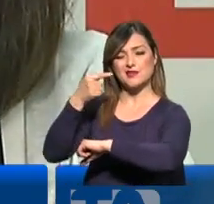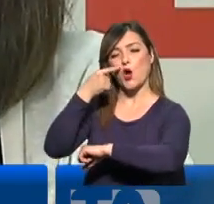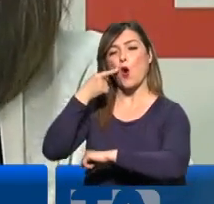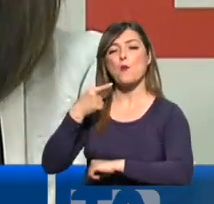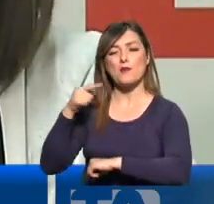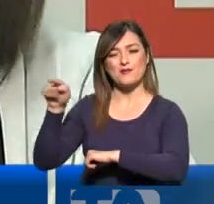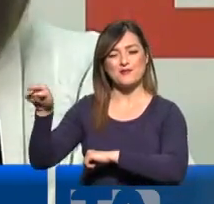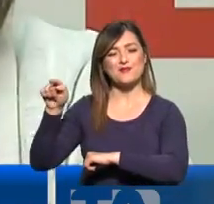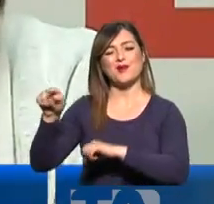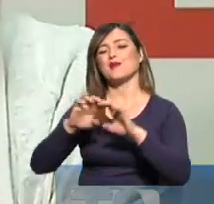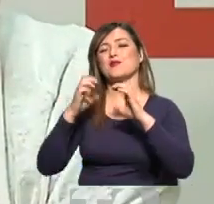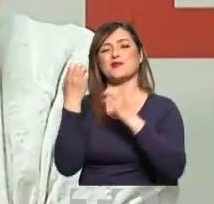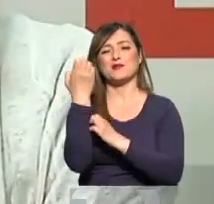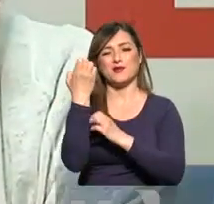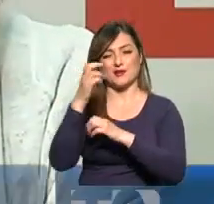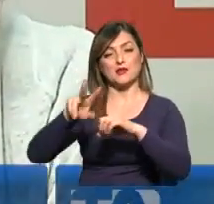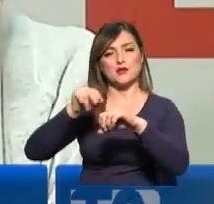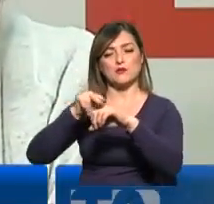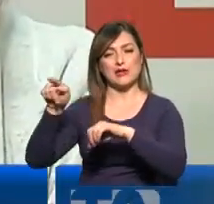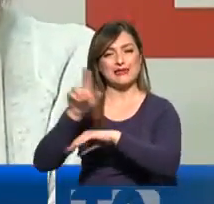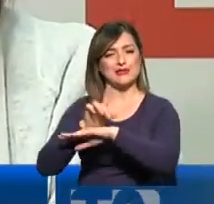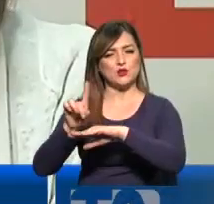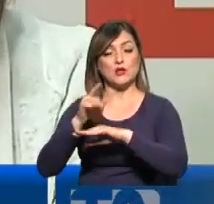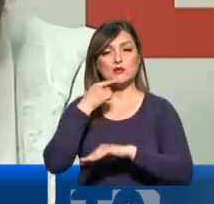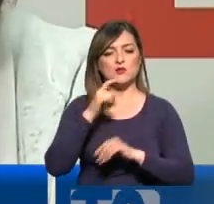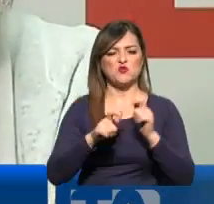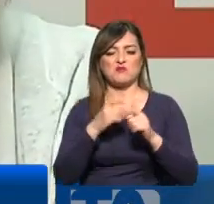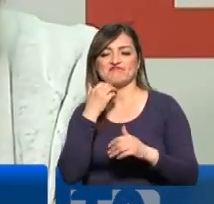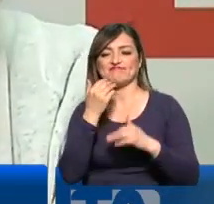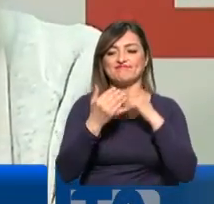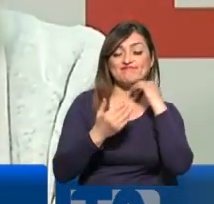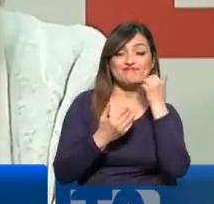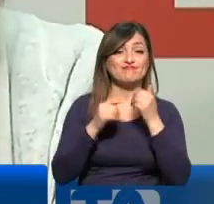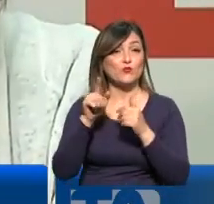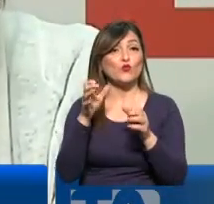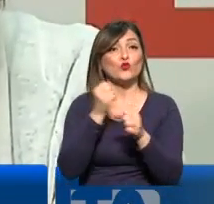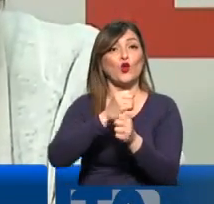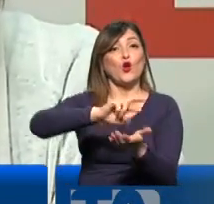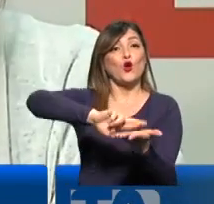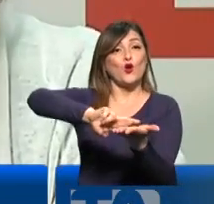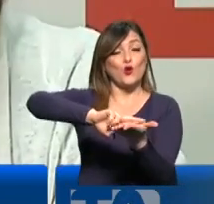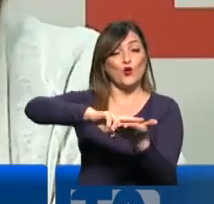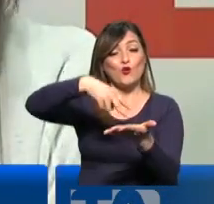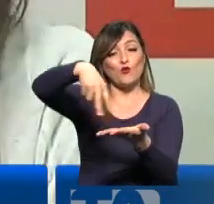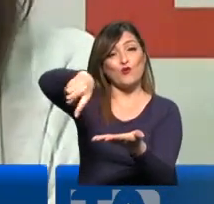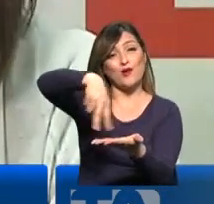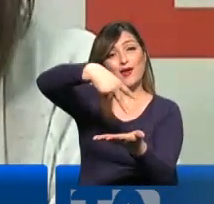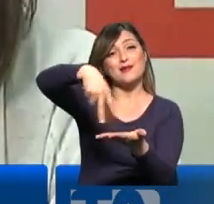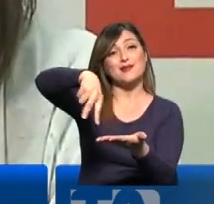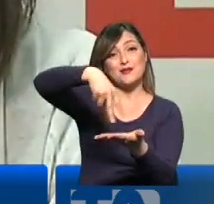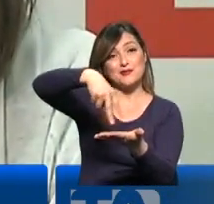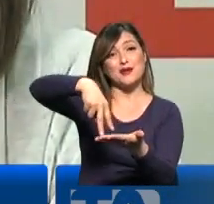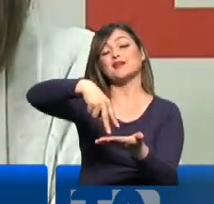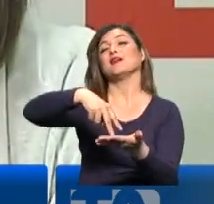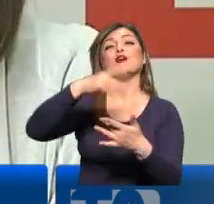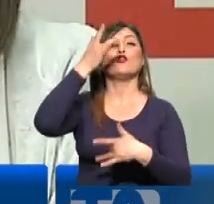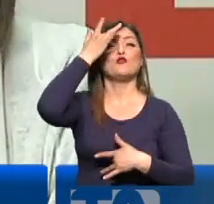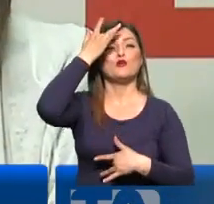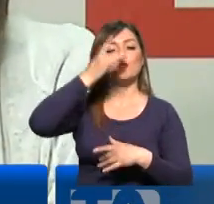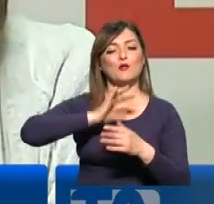los ciudadanos, a veces se relajan y han hecho una reunión, y en esa reunión estuvo esta